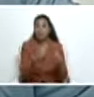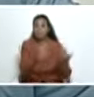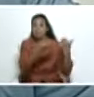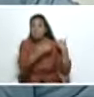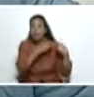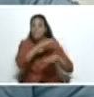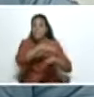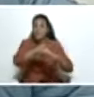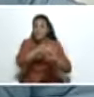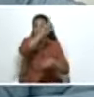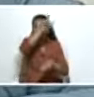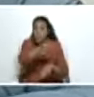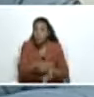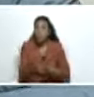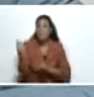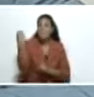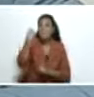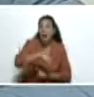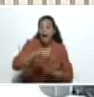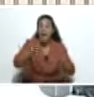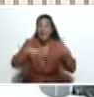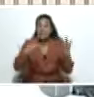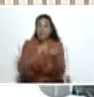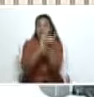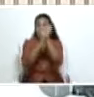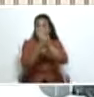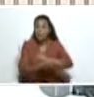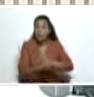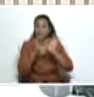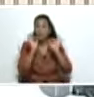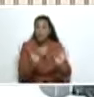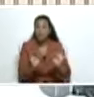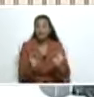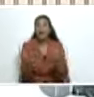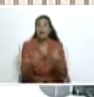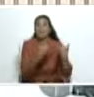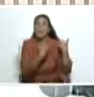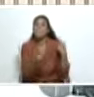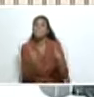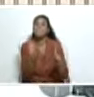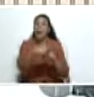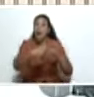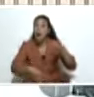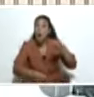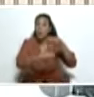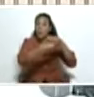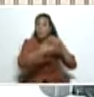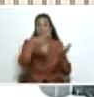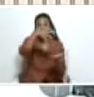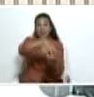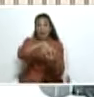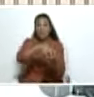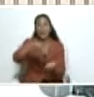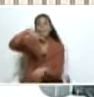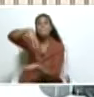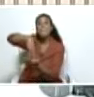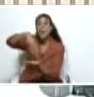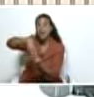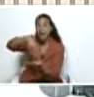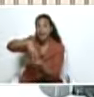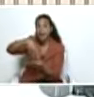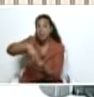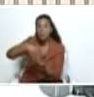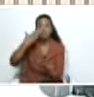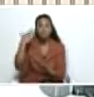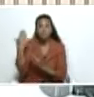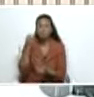como ministra de las 7T y todo aquello, está encargada del estado Miranda, un